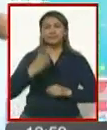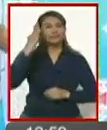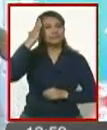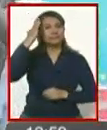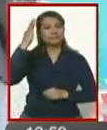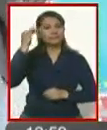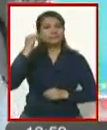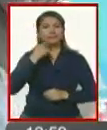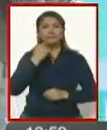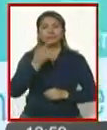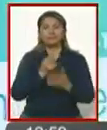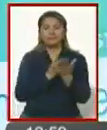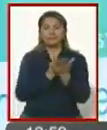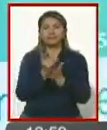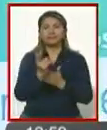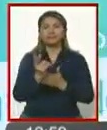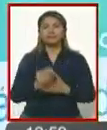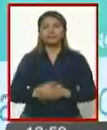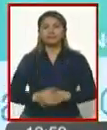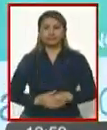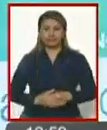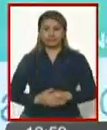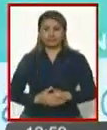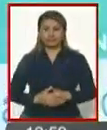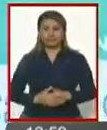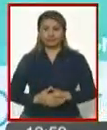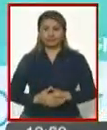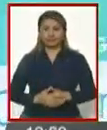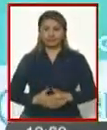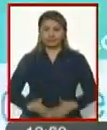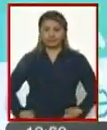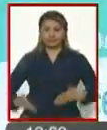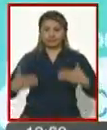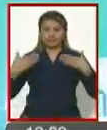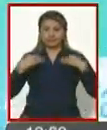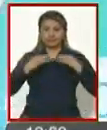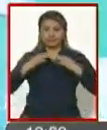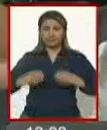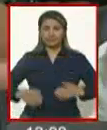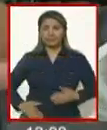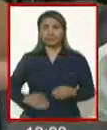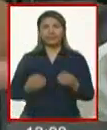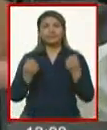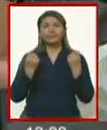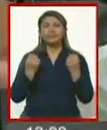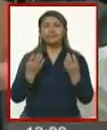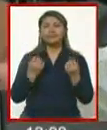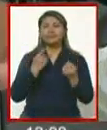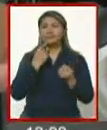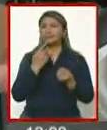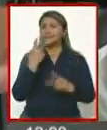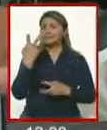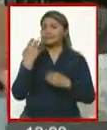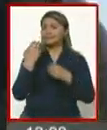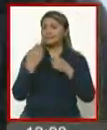Porque la verdad es que esto lo estoy pasando en vida, en cuerpo y, pucha, es algo bien delicado, ¿no? Que